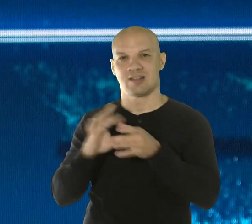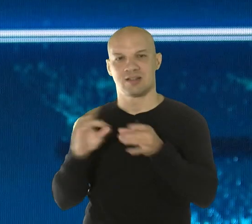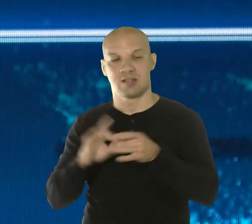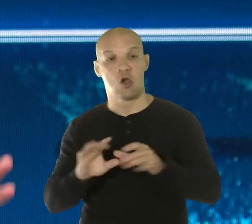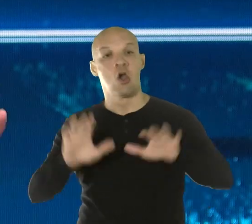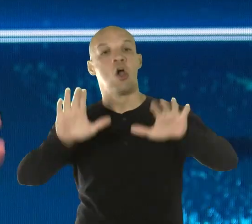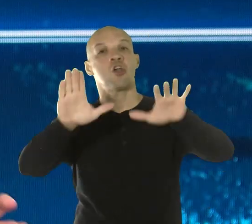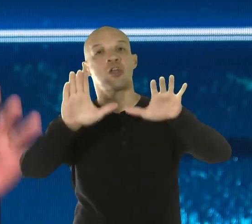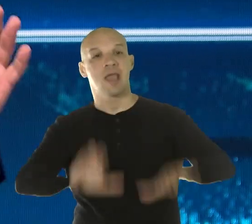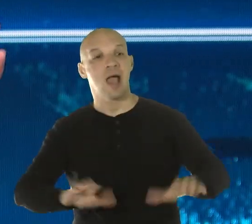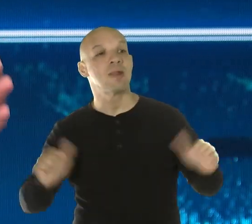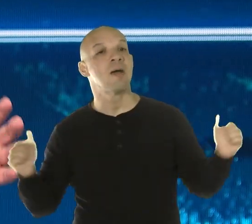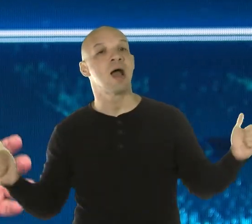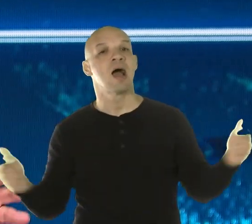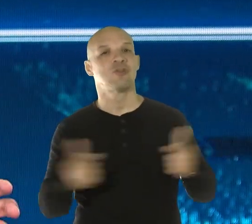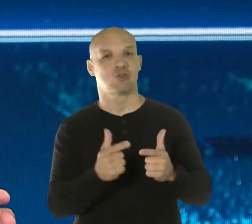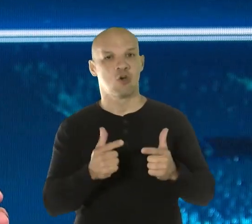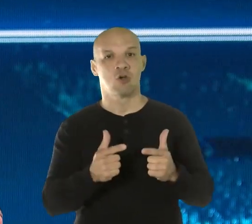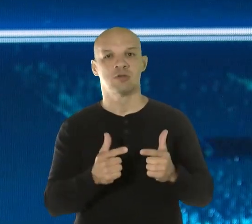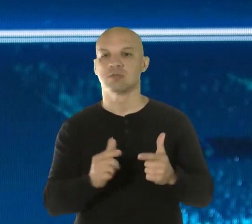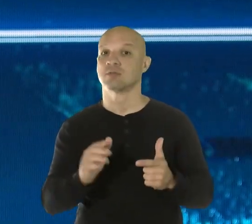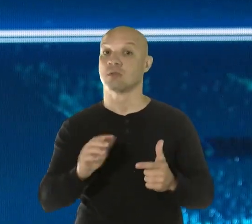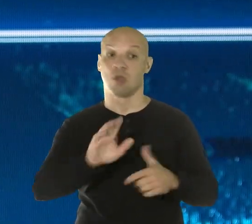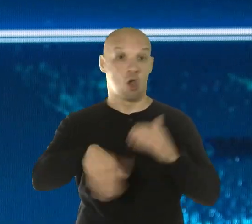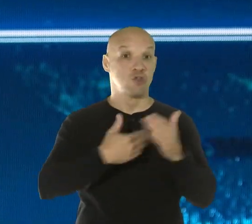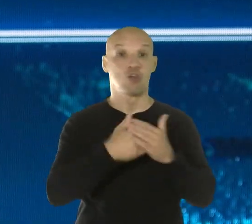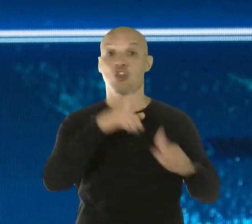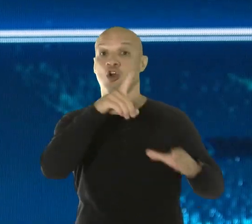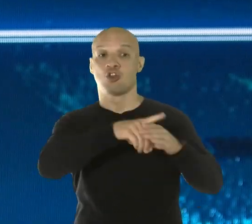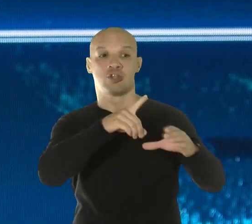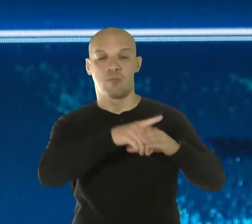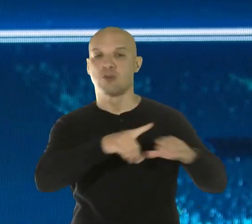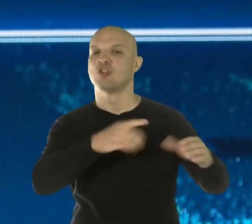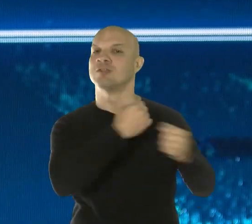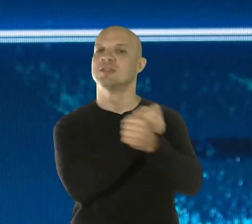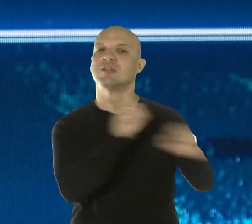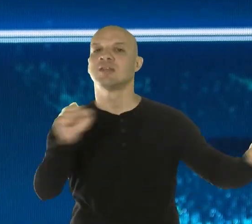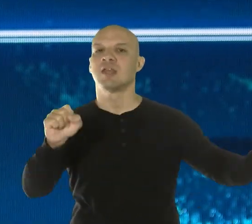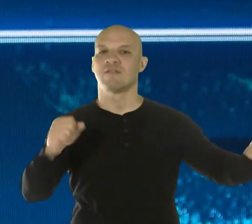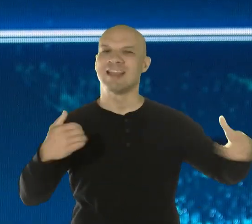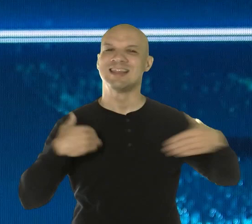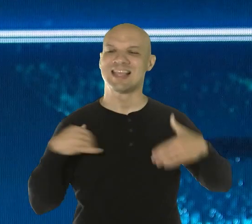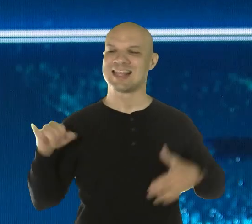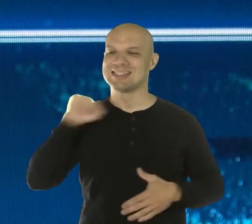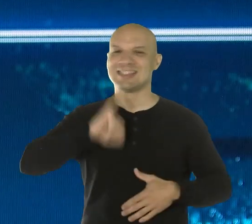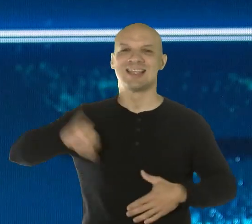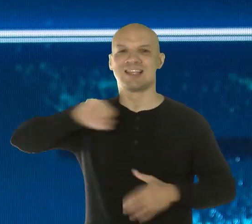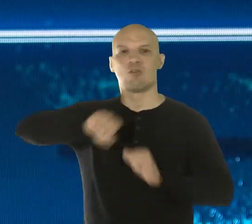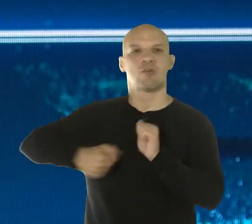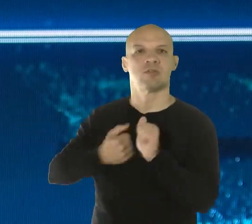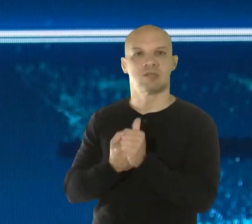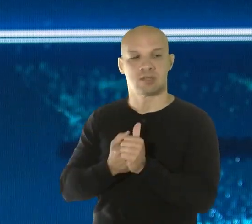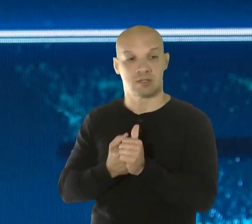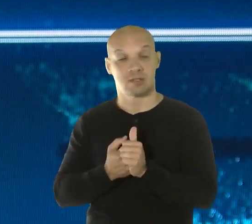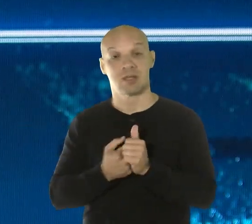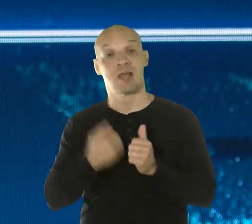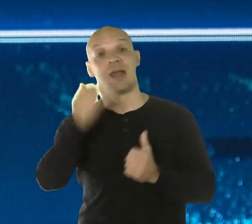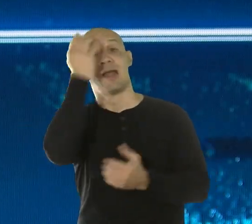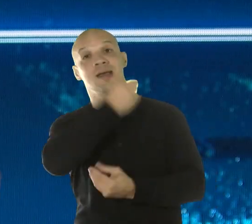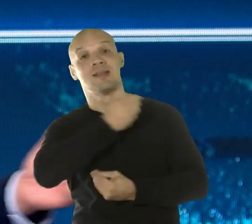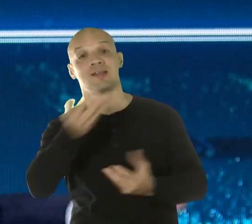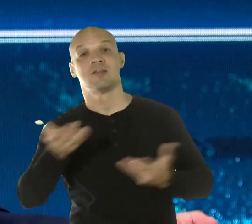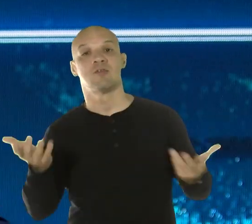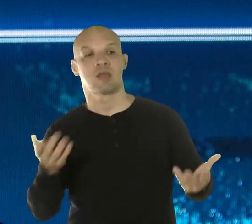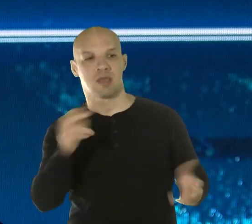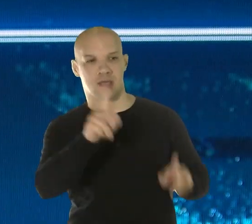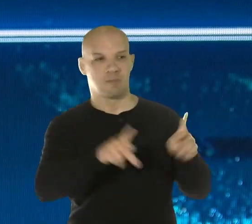todos, vamos a asegurar todos los depósitos que están en los bancos e instituciones financieras en los Estados Unidos, realmente lo que está inyectando es confianza. ¿Por qué?